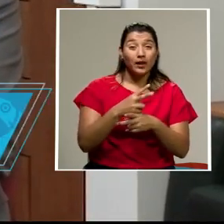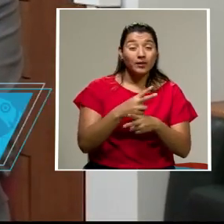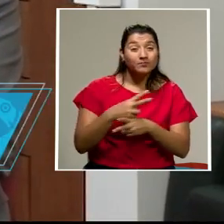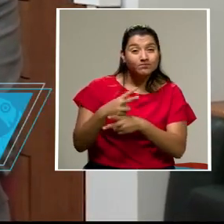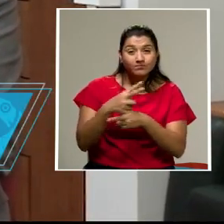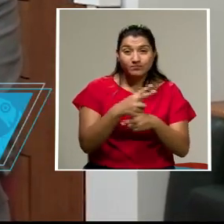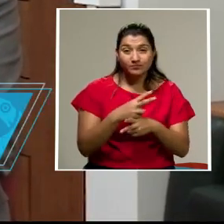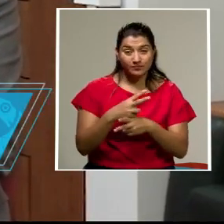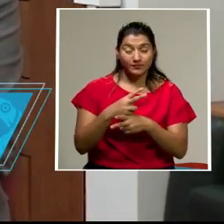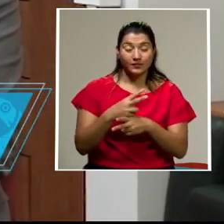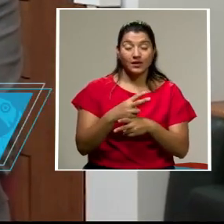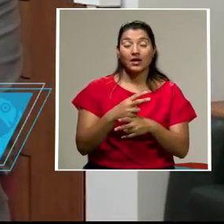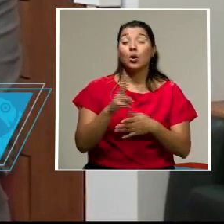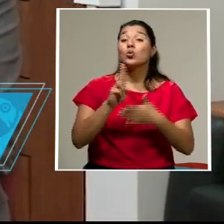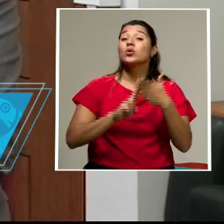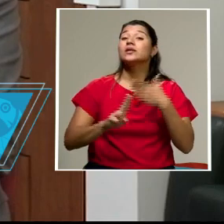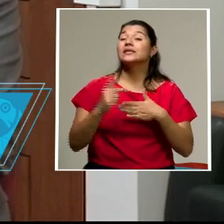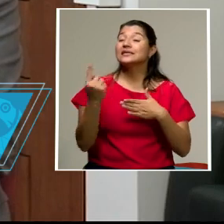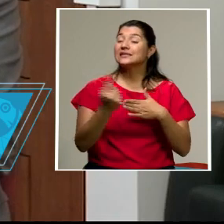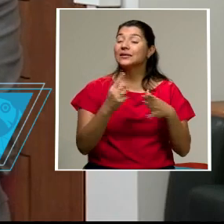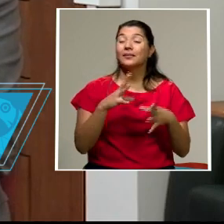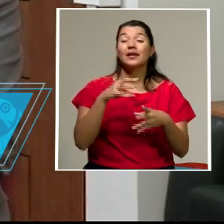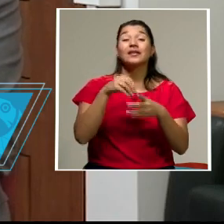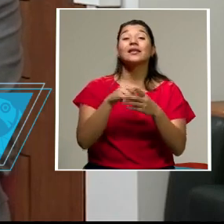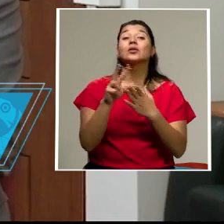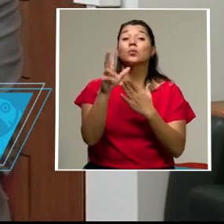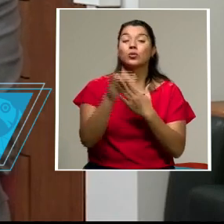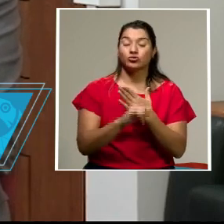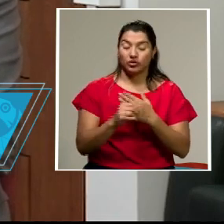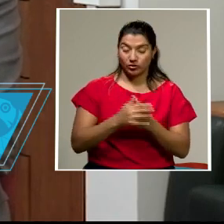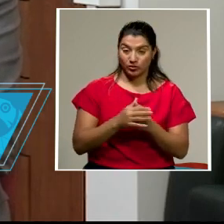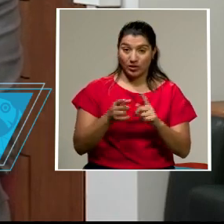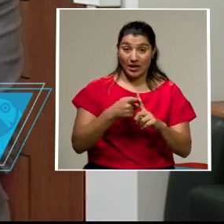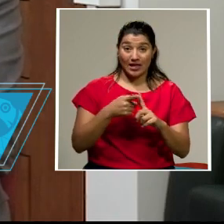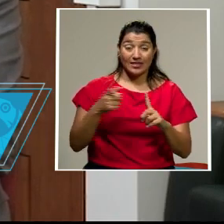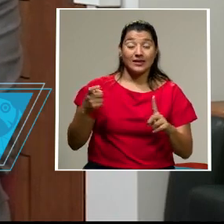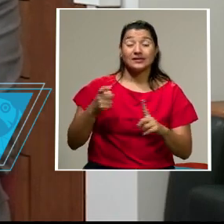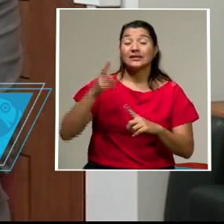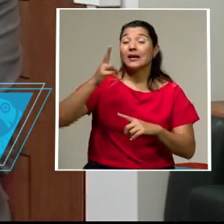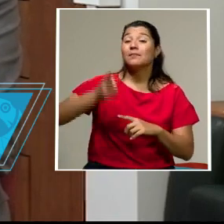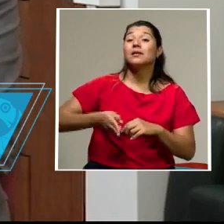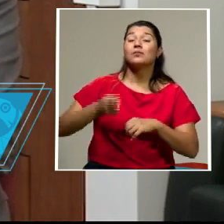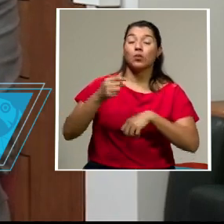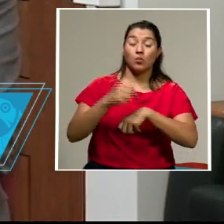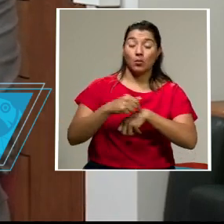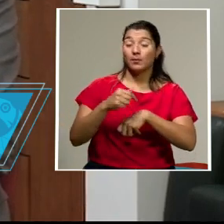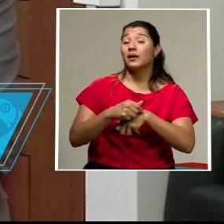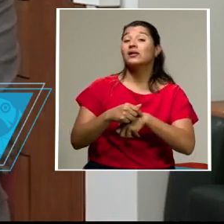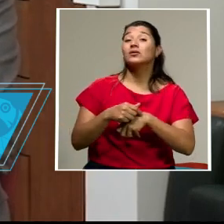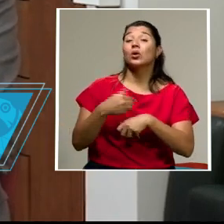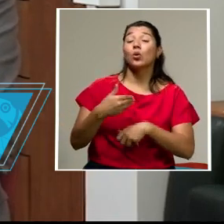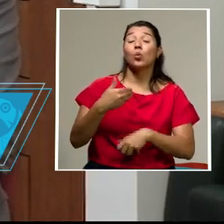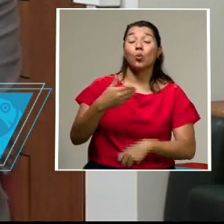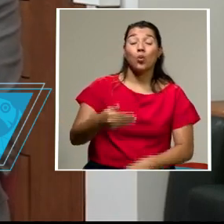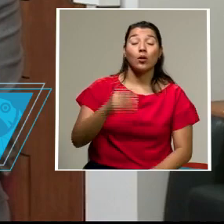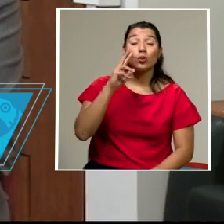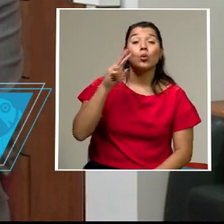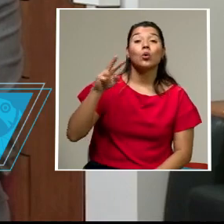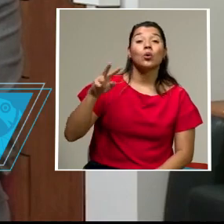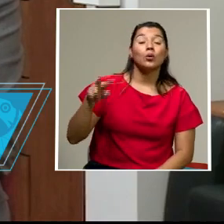estado dentro de este proyecto, desde el mismo momento en que se deja de